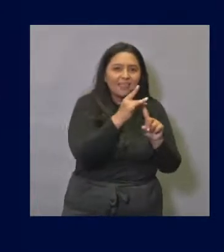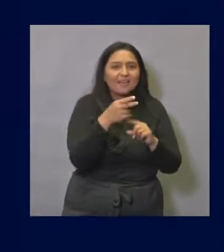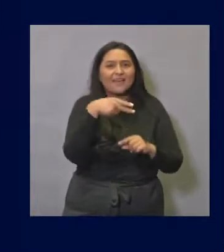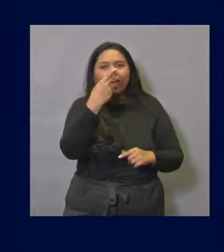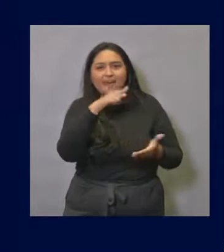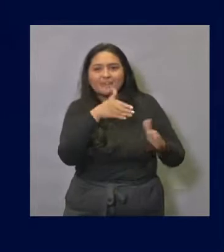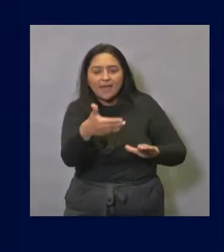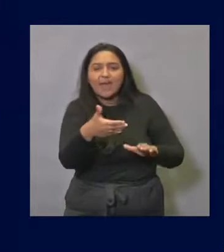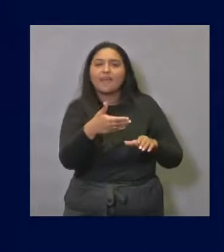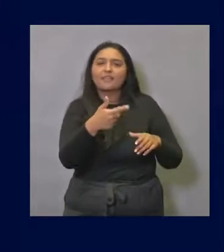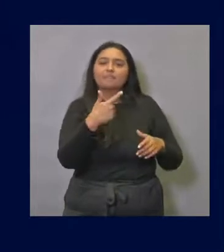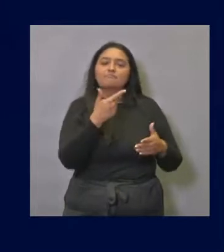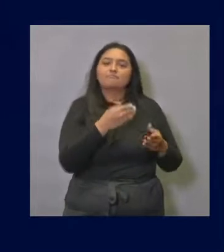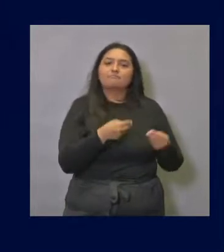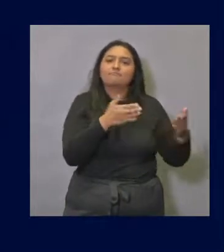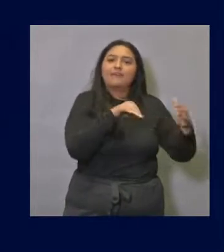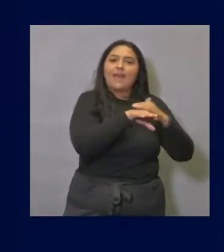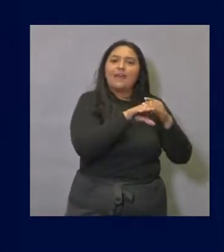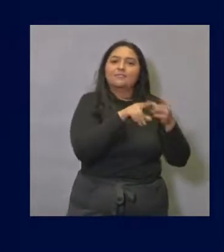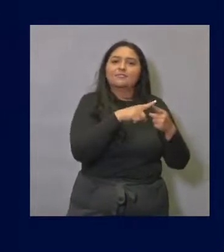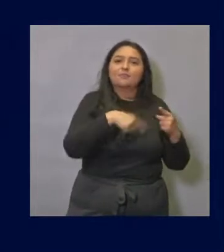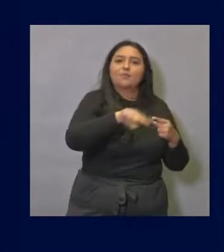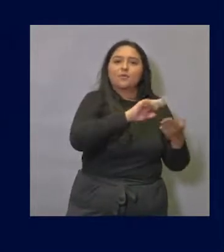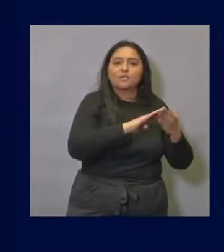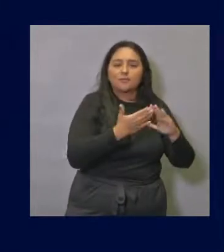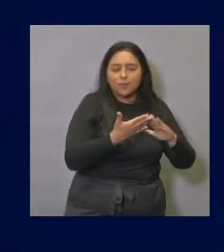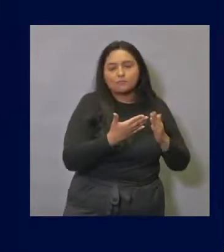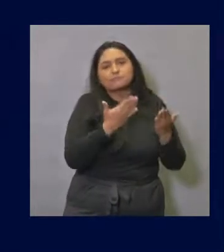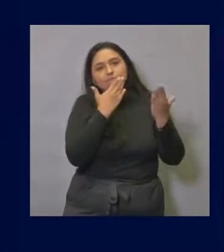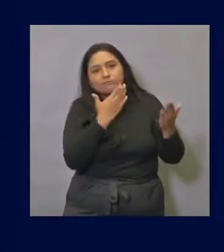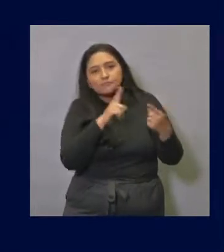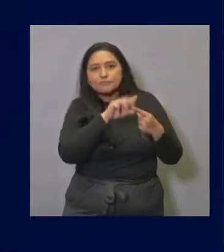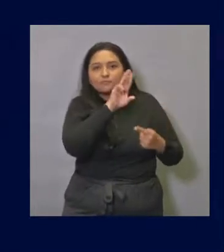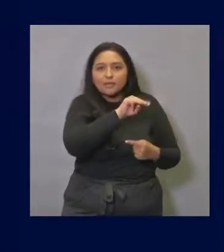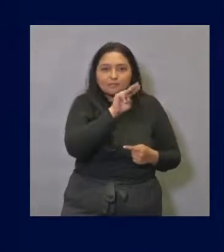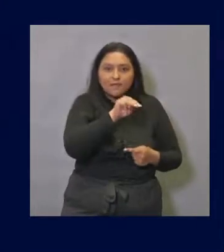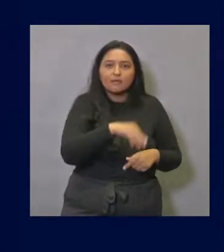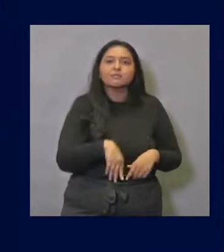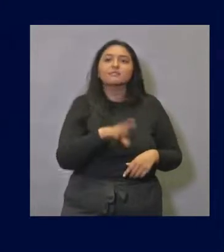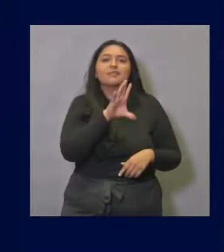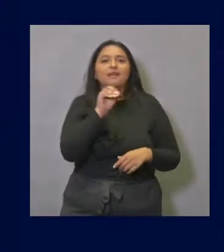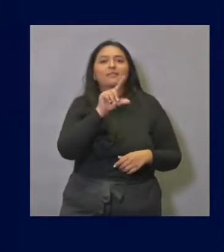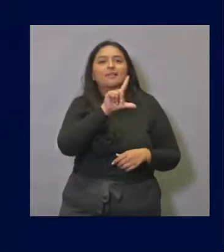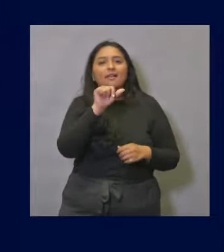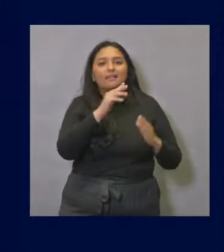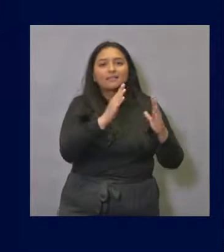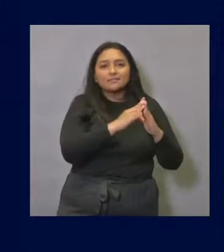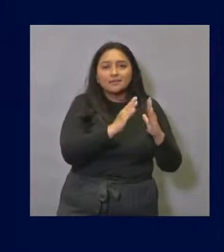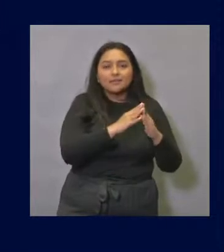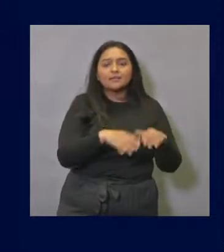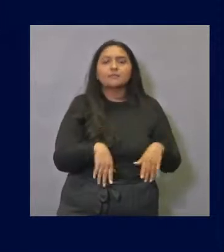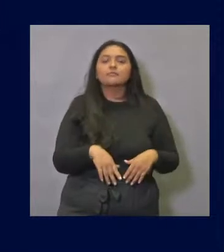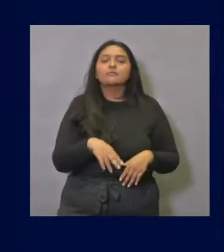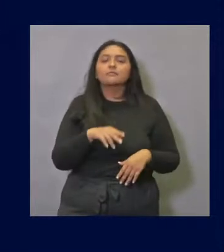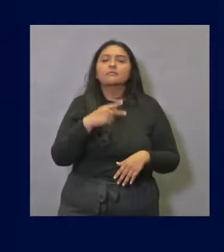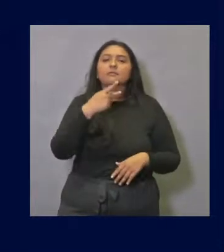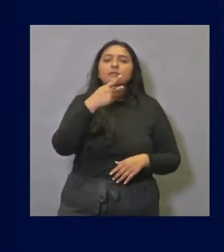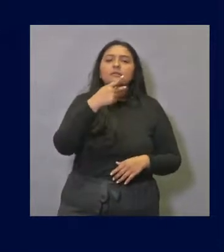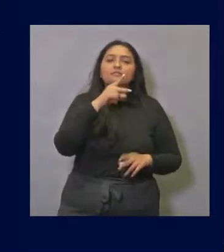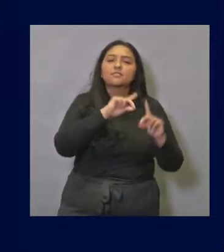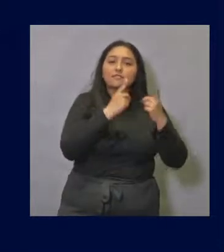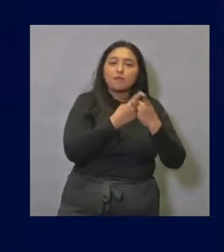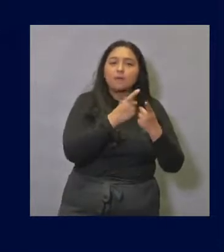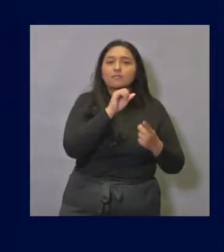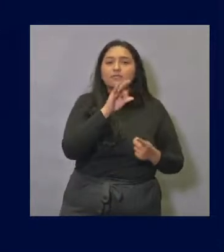fallecimientos. Estamos muy agradecidos con Magic Mountain, la ciudad de Los Ángeles, el Departamento de Recreación y